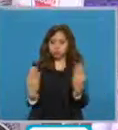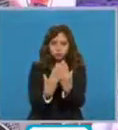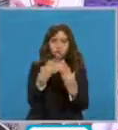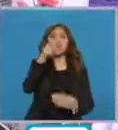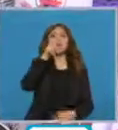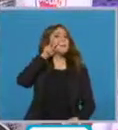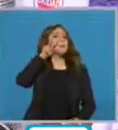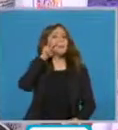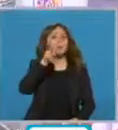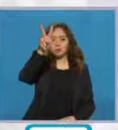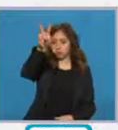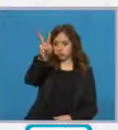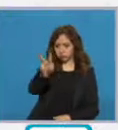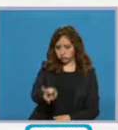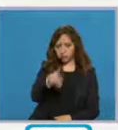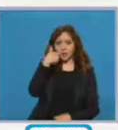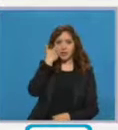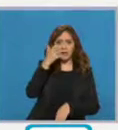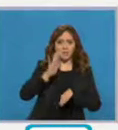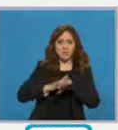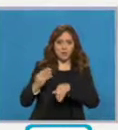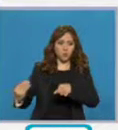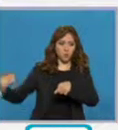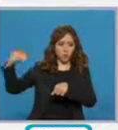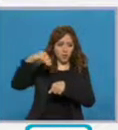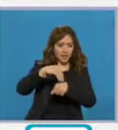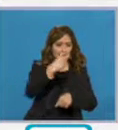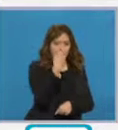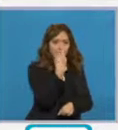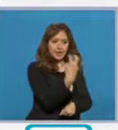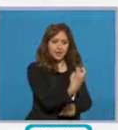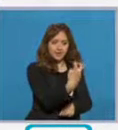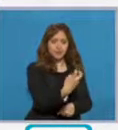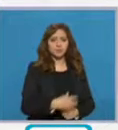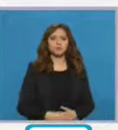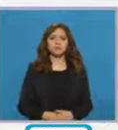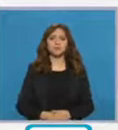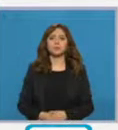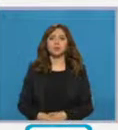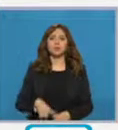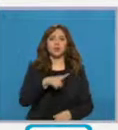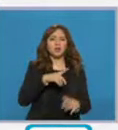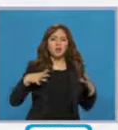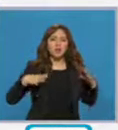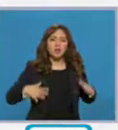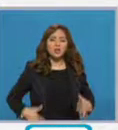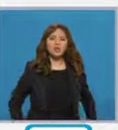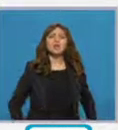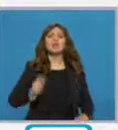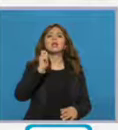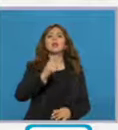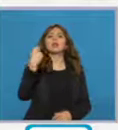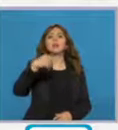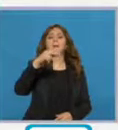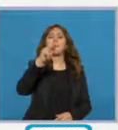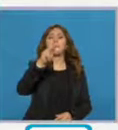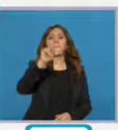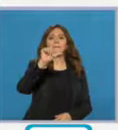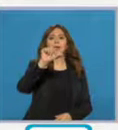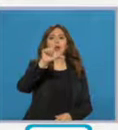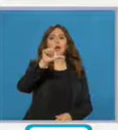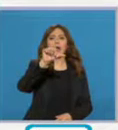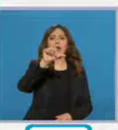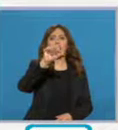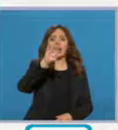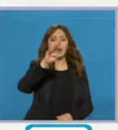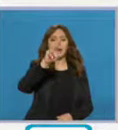vista hacia la parte que queremos enfatizar, que es esta. de la Este cintura. corte se llama palabra de honor, algo así, Este ¿no? corte es está- precioso. Este corte